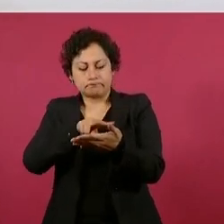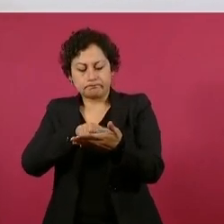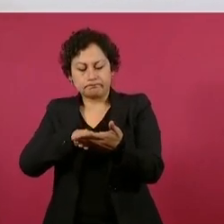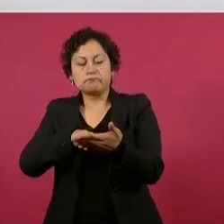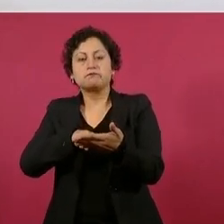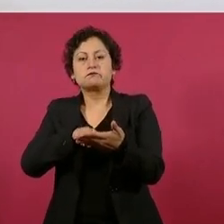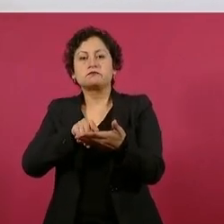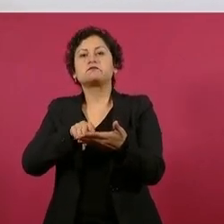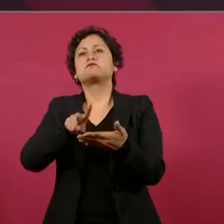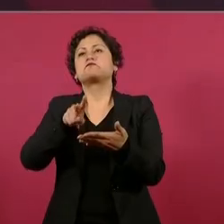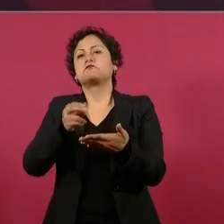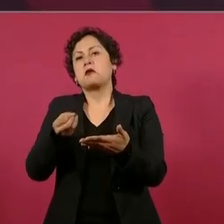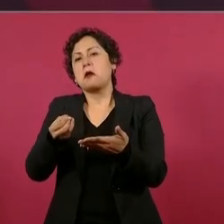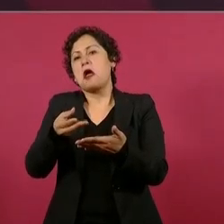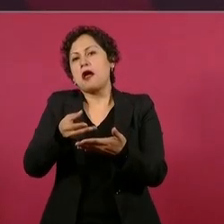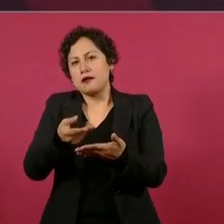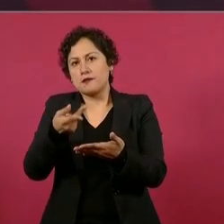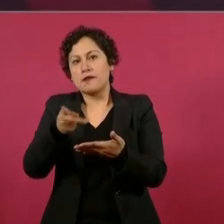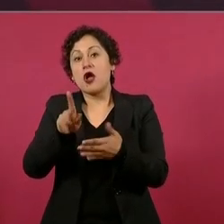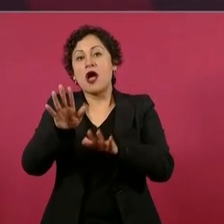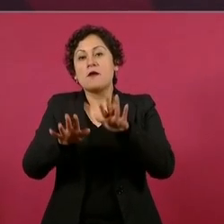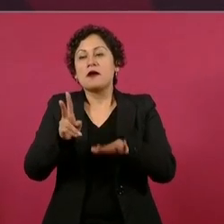siempre hay riesgos.